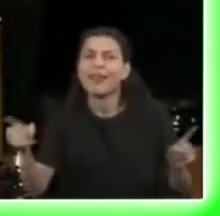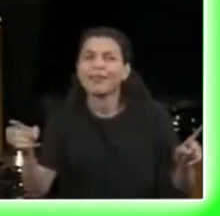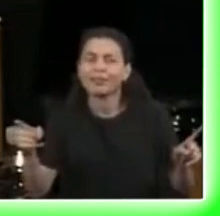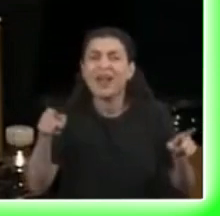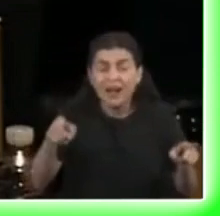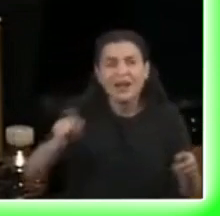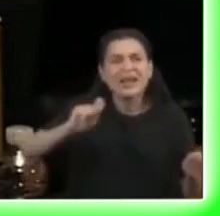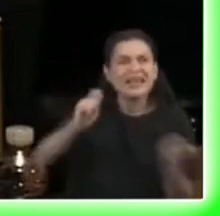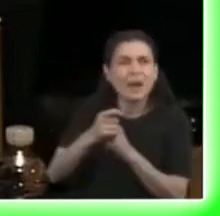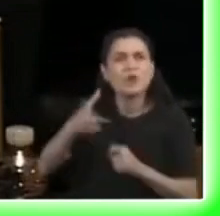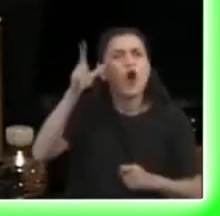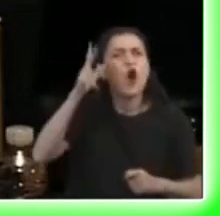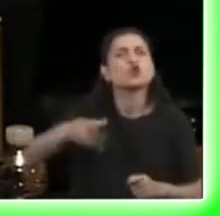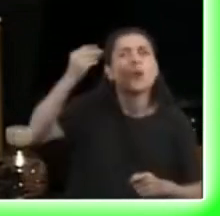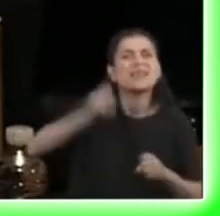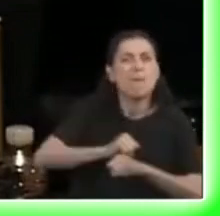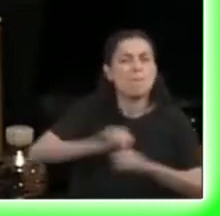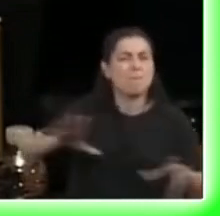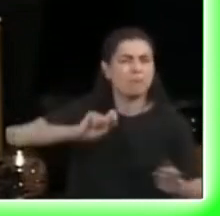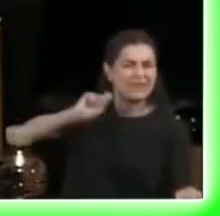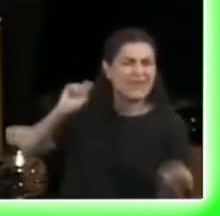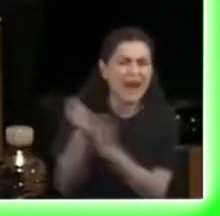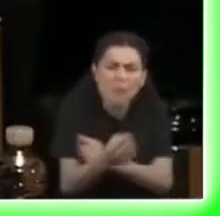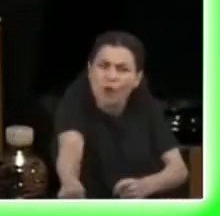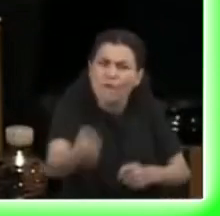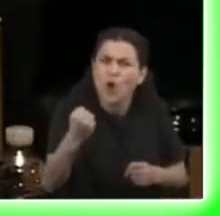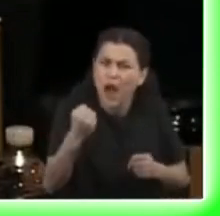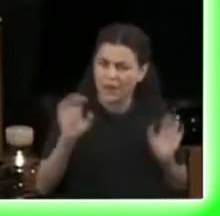esa reforma. Por lo tanto,